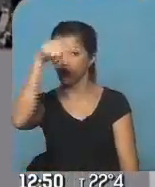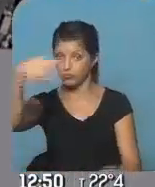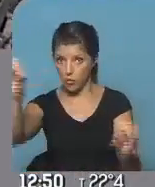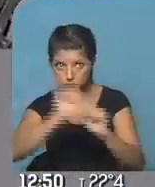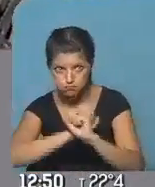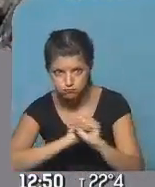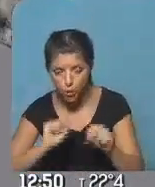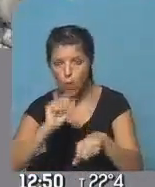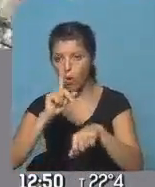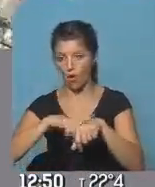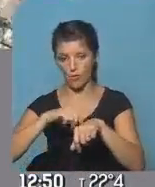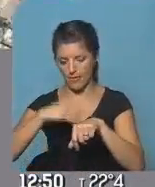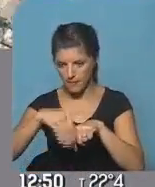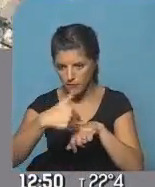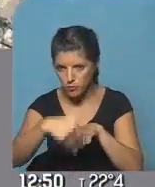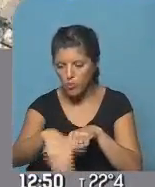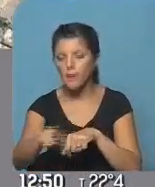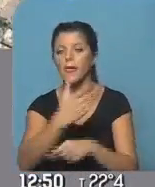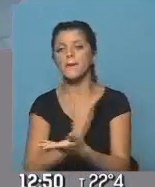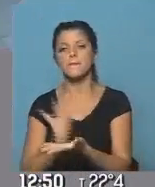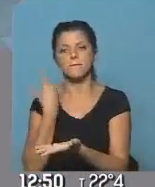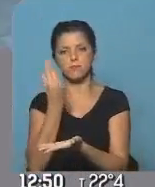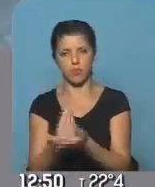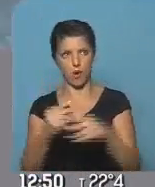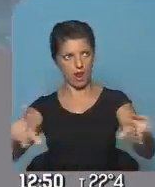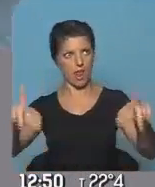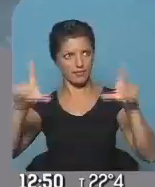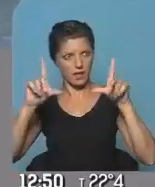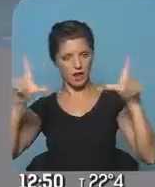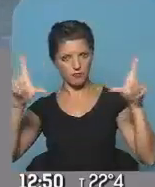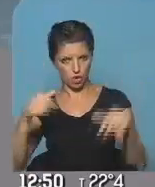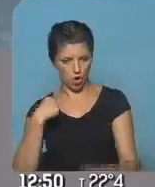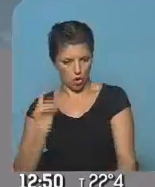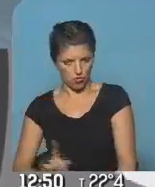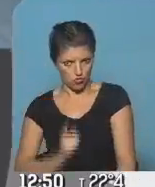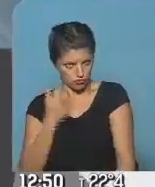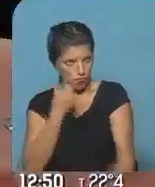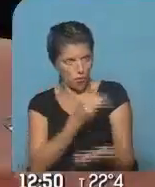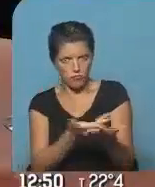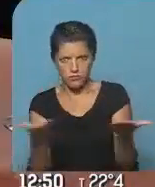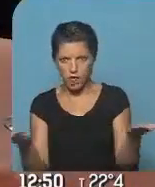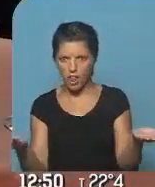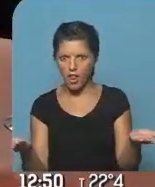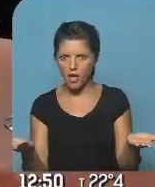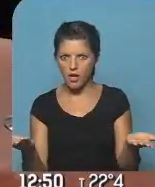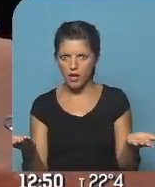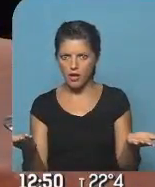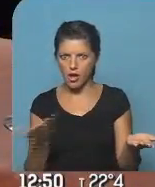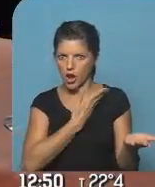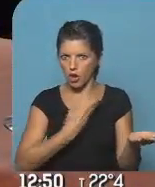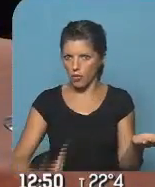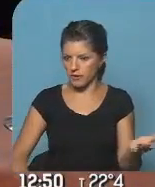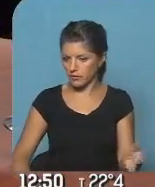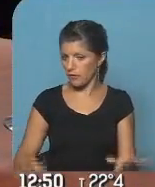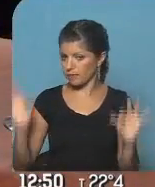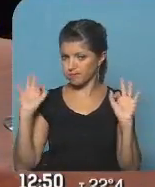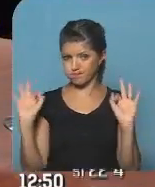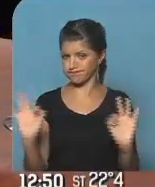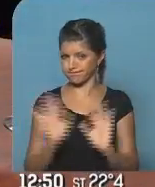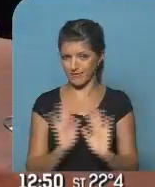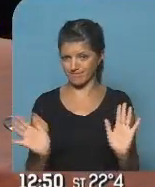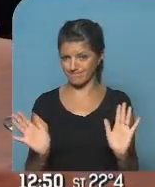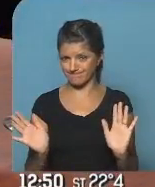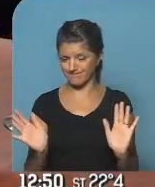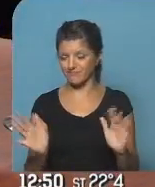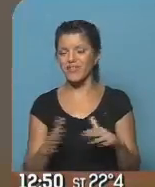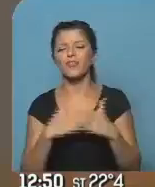televisión estatal siria con mucho orgullo e hidalguía a mostrar que su gobierno estaba entero. Entonces hay una serie